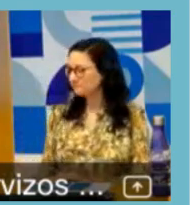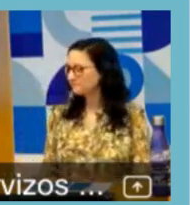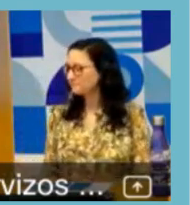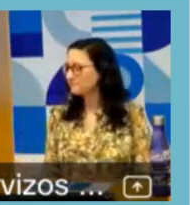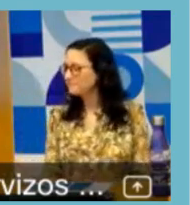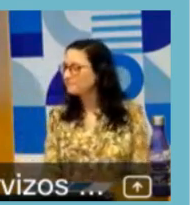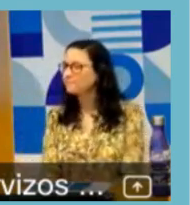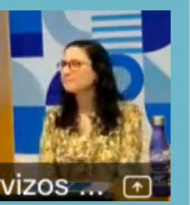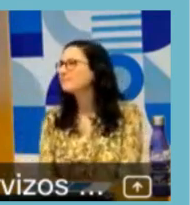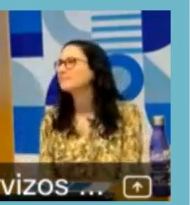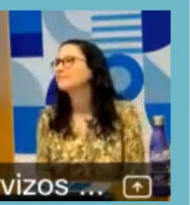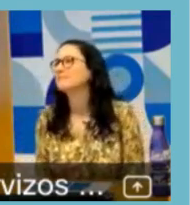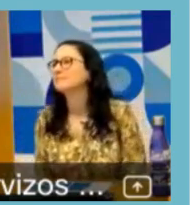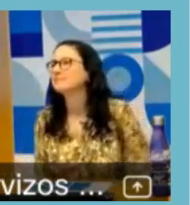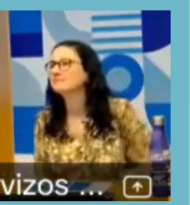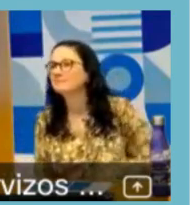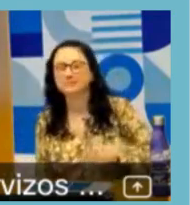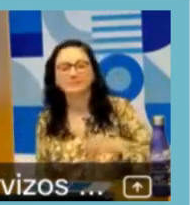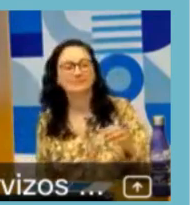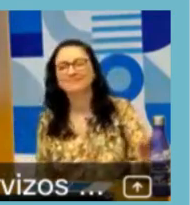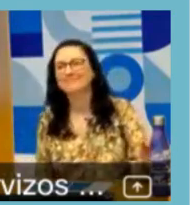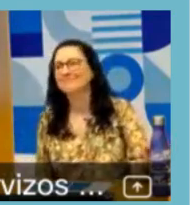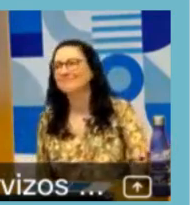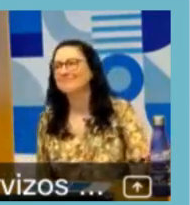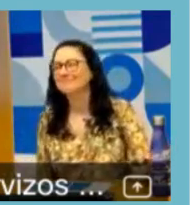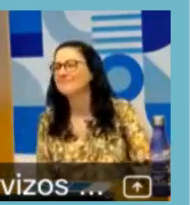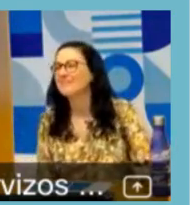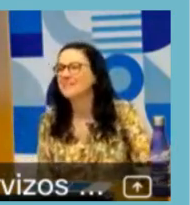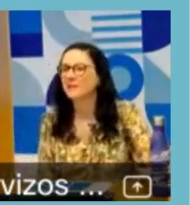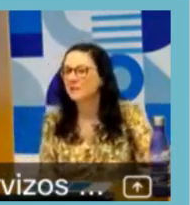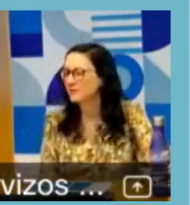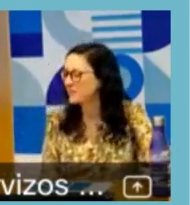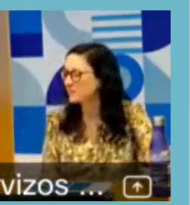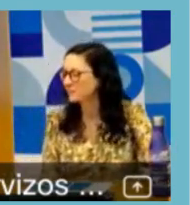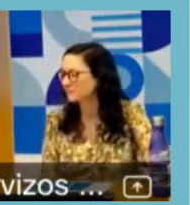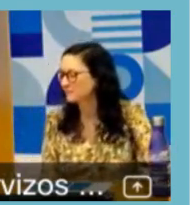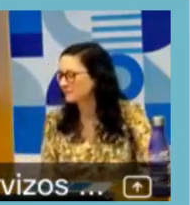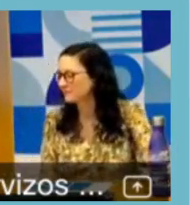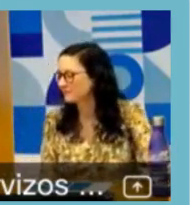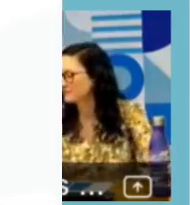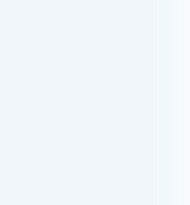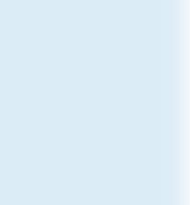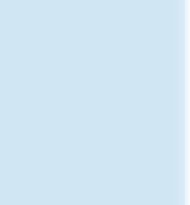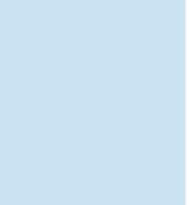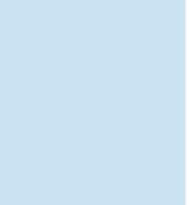anual de la tuberculosis en Galicia. Muchas gracias y hasta el martes que viene. Hasta luego, chao.